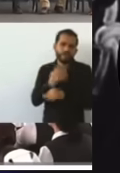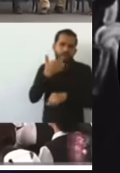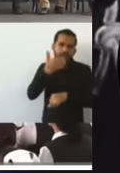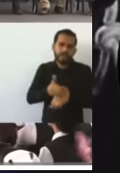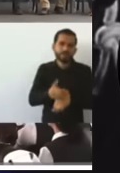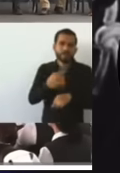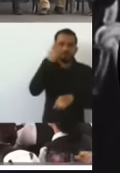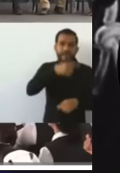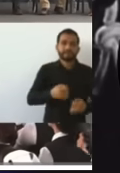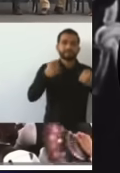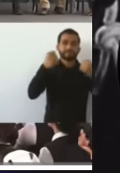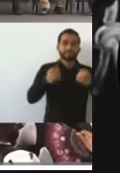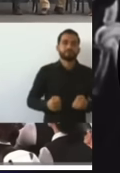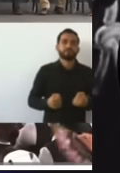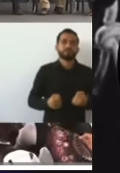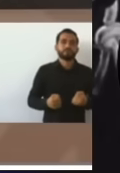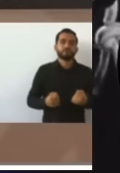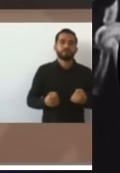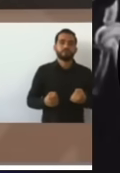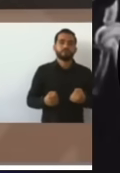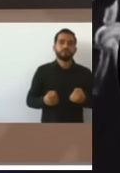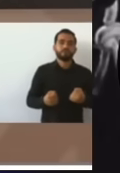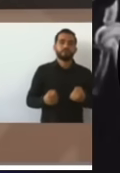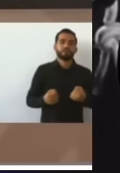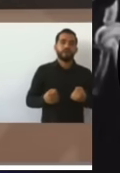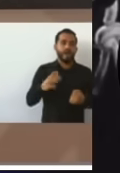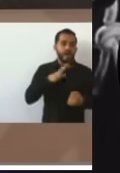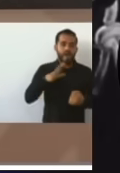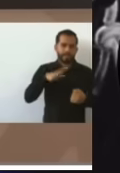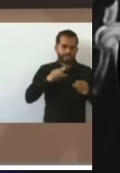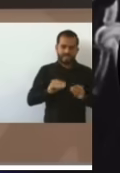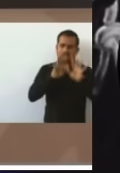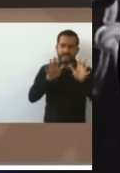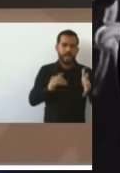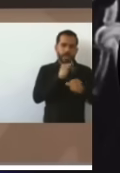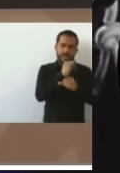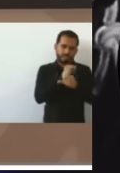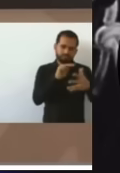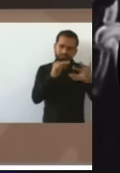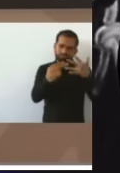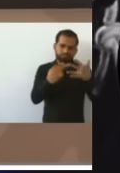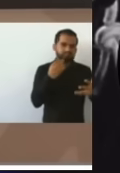garantice una mayor imparcialidad. No queremos estar